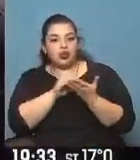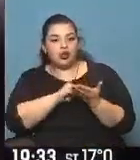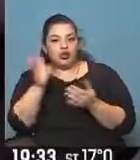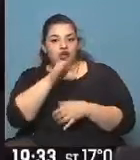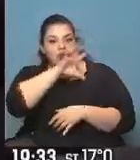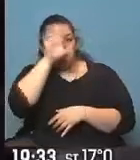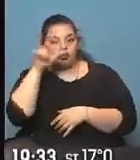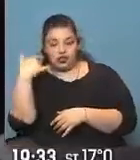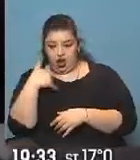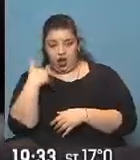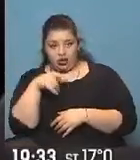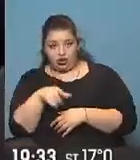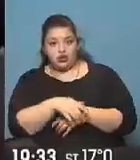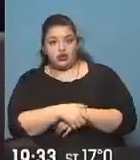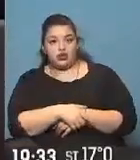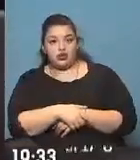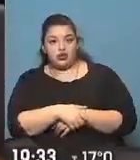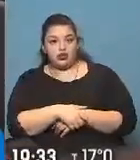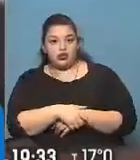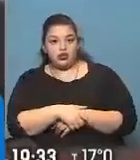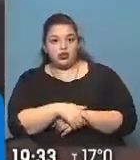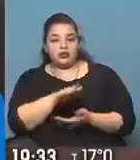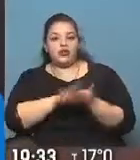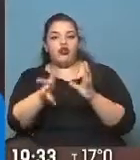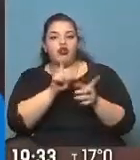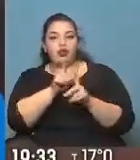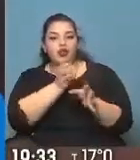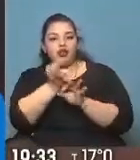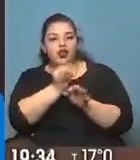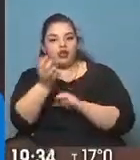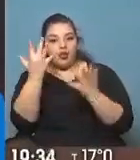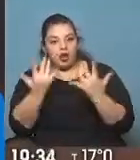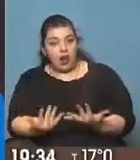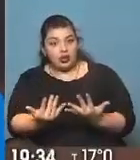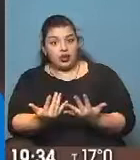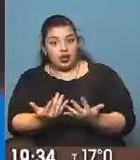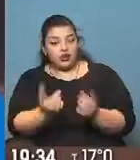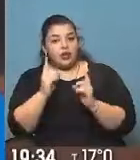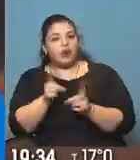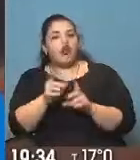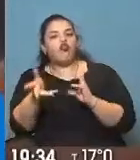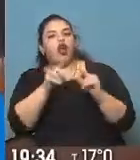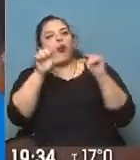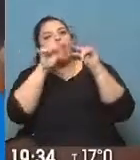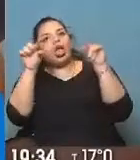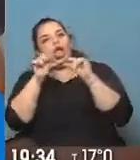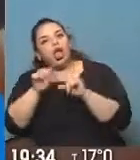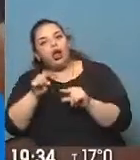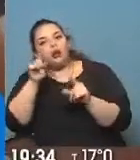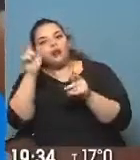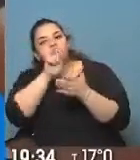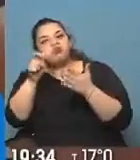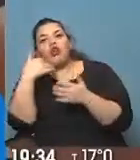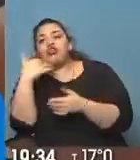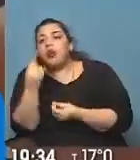provincias argentinas un nuevo modelo para la enseñanza de la matemática porque termina con esas fórmulas abstractas en un pizarrón que nadie sabe para qué